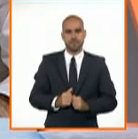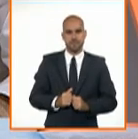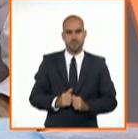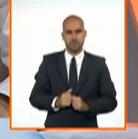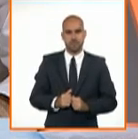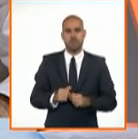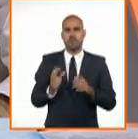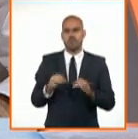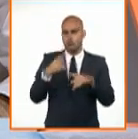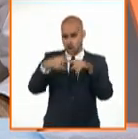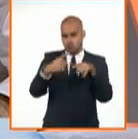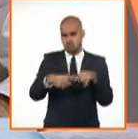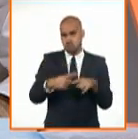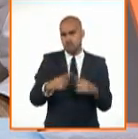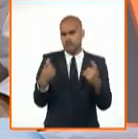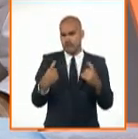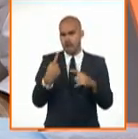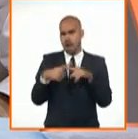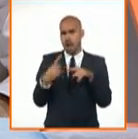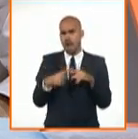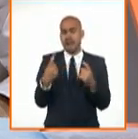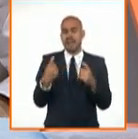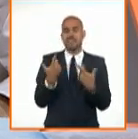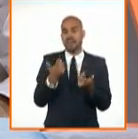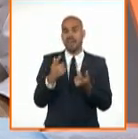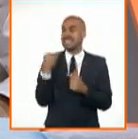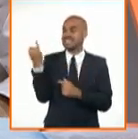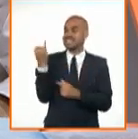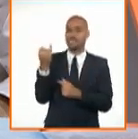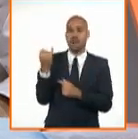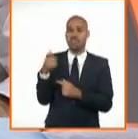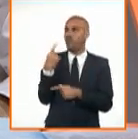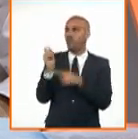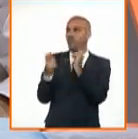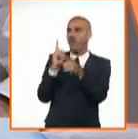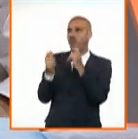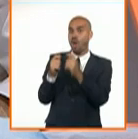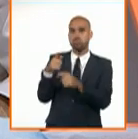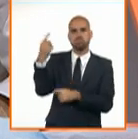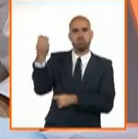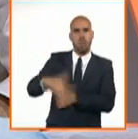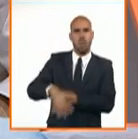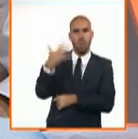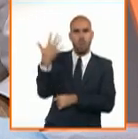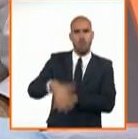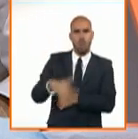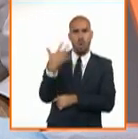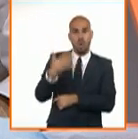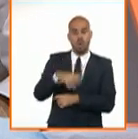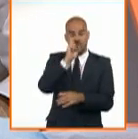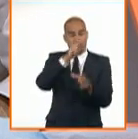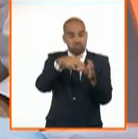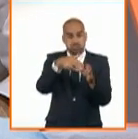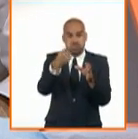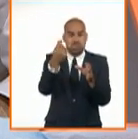materias primas y los insumos básicos en el mercado internacional el aumento de los precios de combustible hoy el combustible está por encima